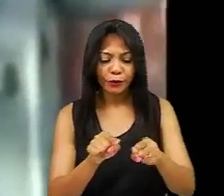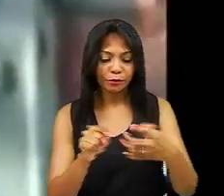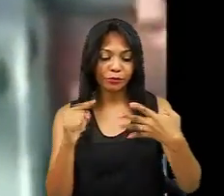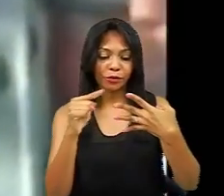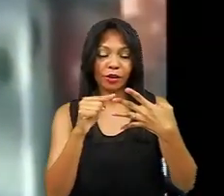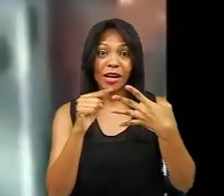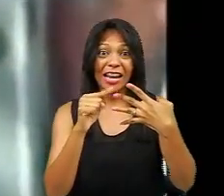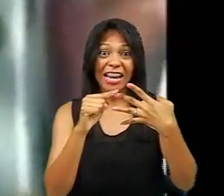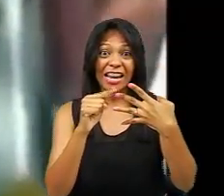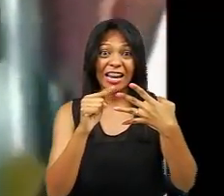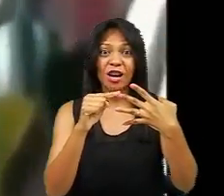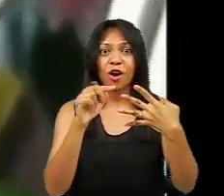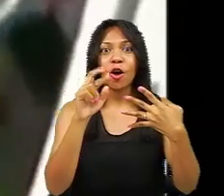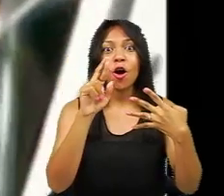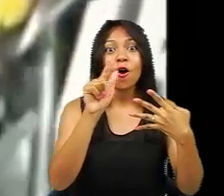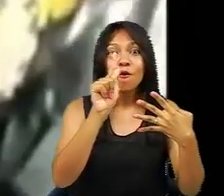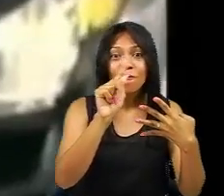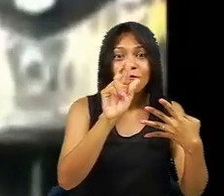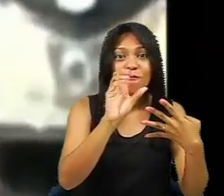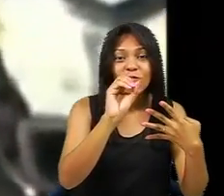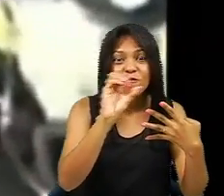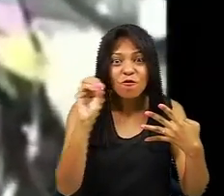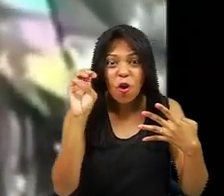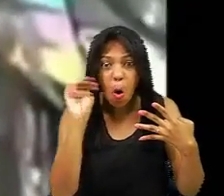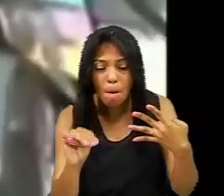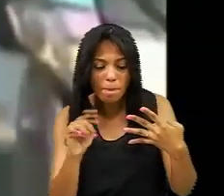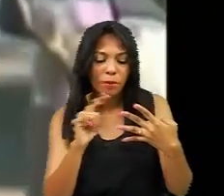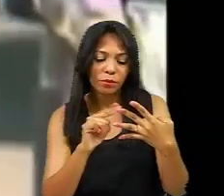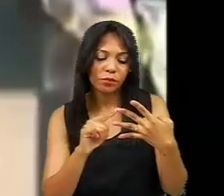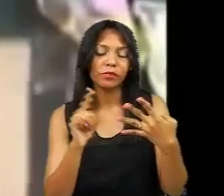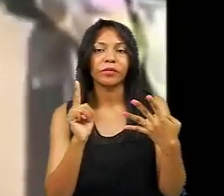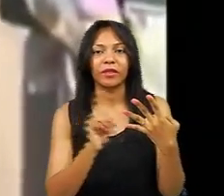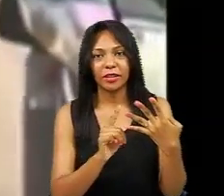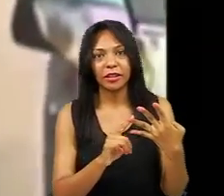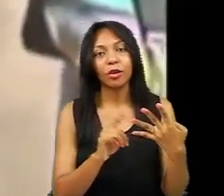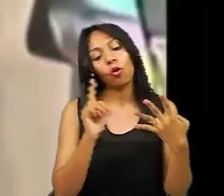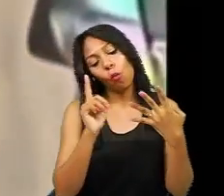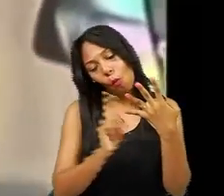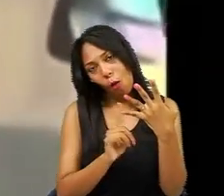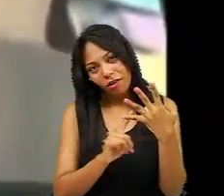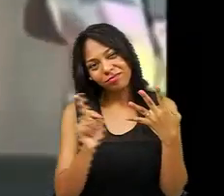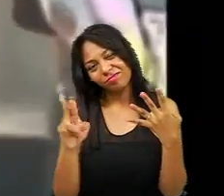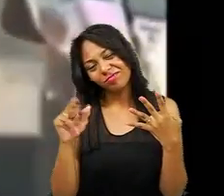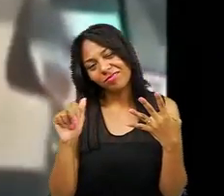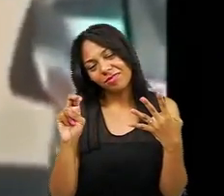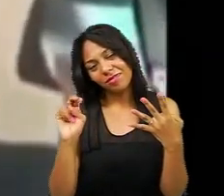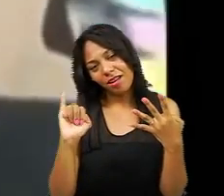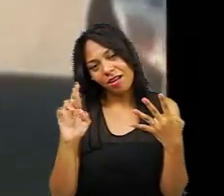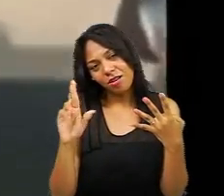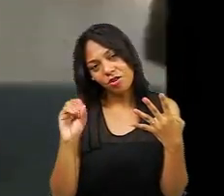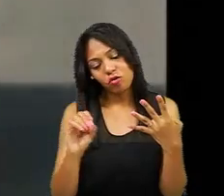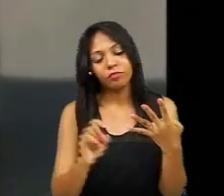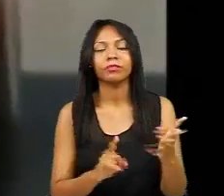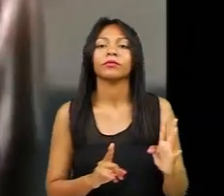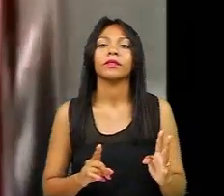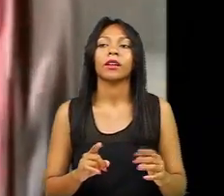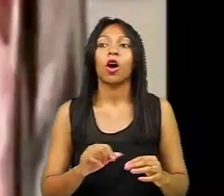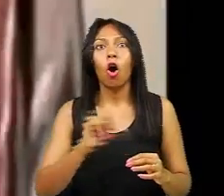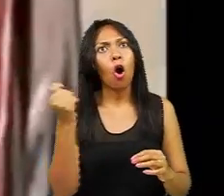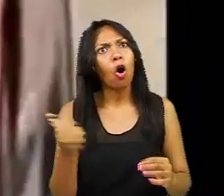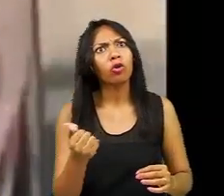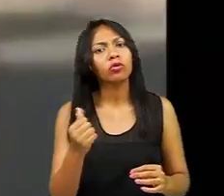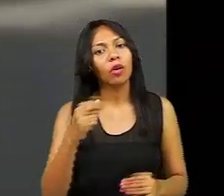líder. Adam Yates, segundo. Daniel Martins, tercero. Cuarto, Nairo Quintana. Segundo mejor colombiano es Sergio Luis Henao,